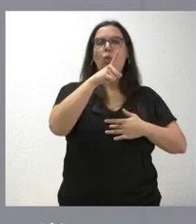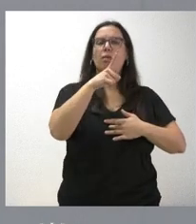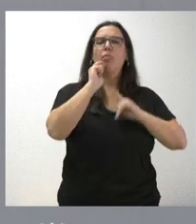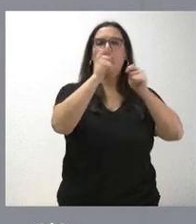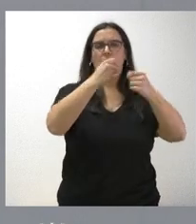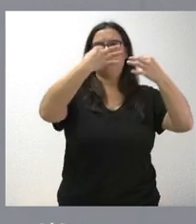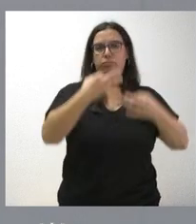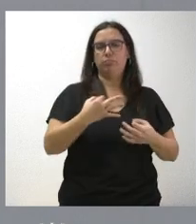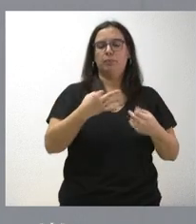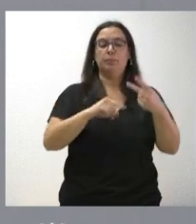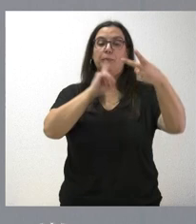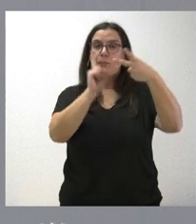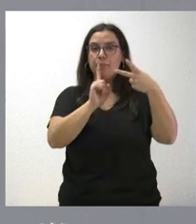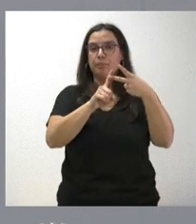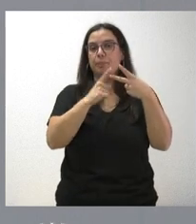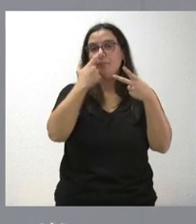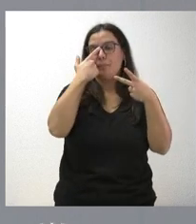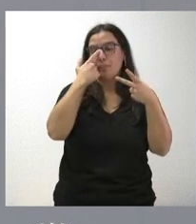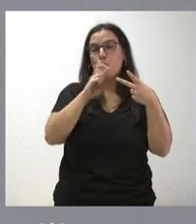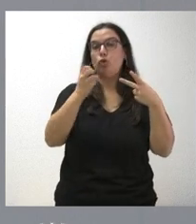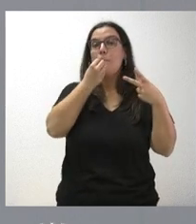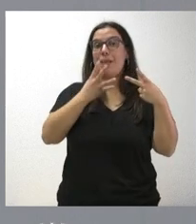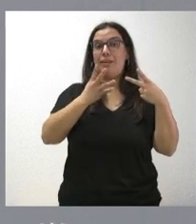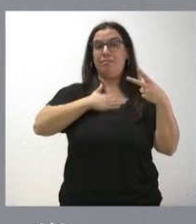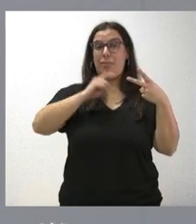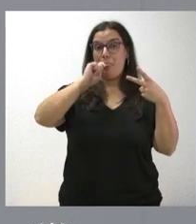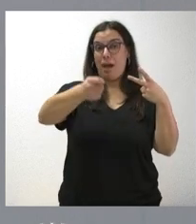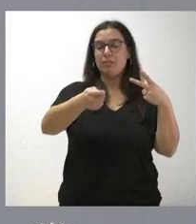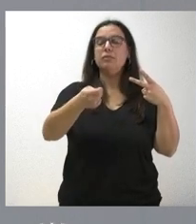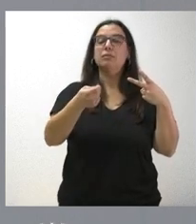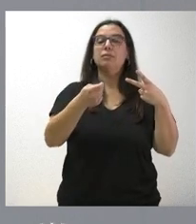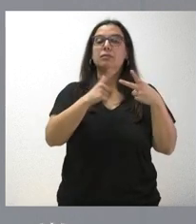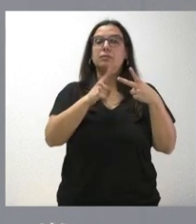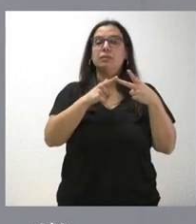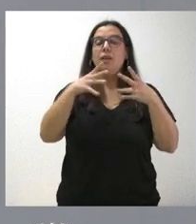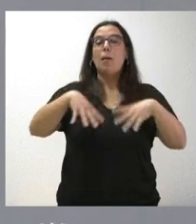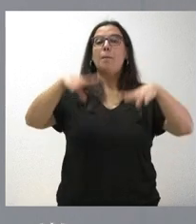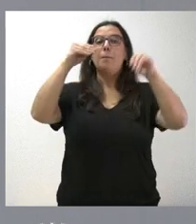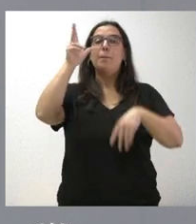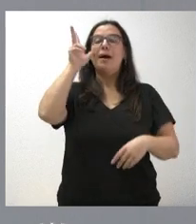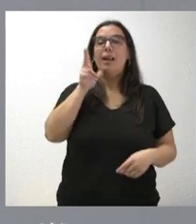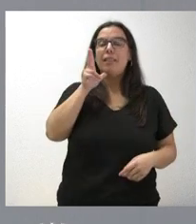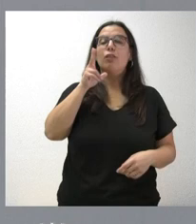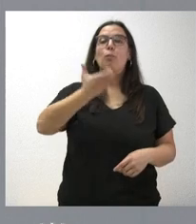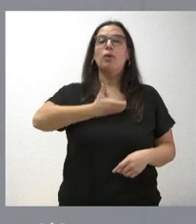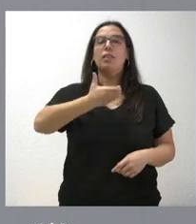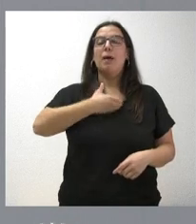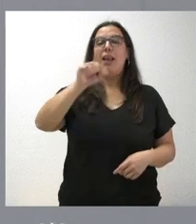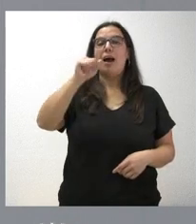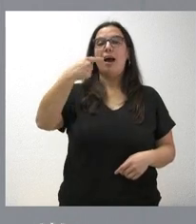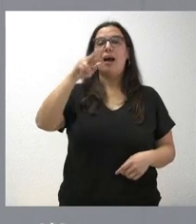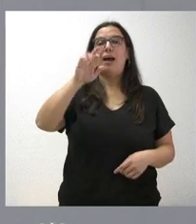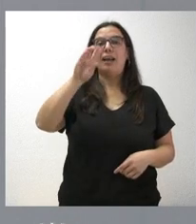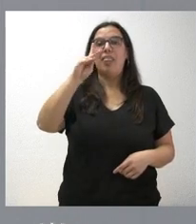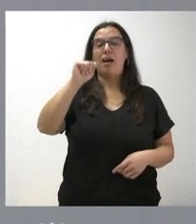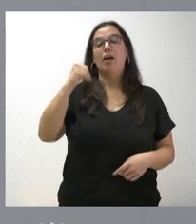declaración un segundo bien declarado en esta ocasión es el Palacio Municipal de agreda en Soria que también se